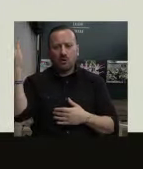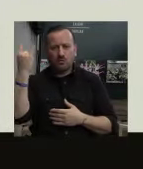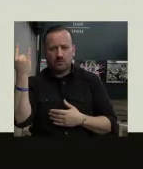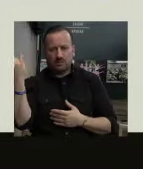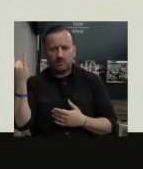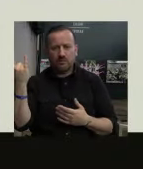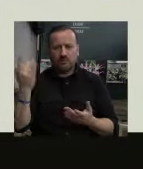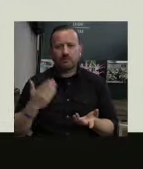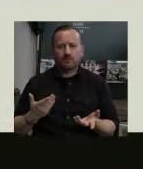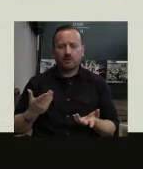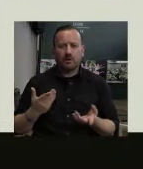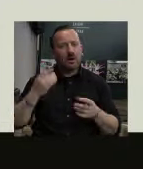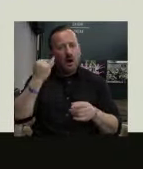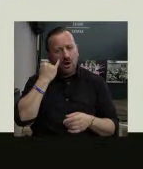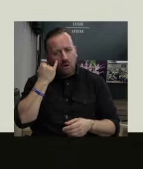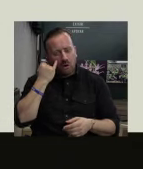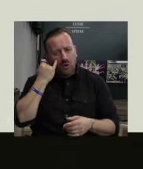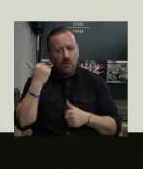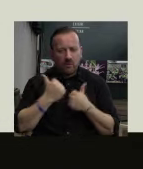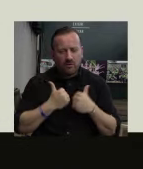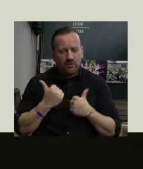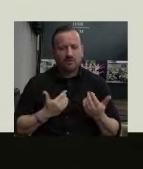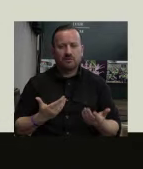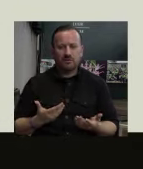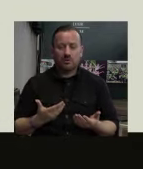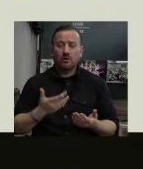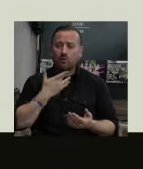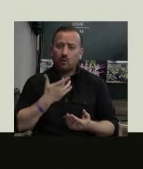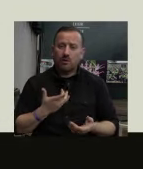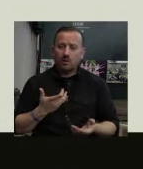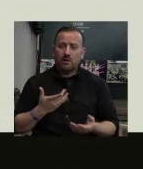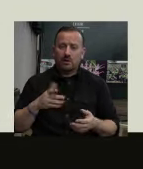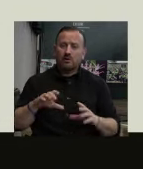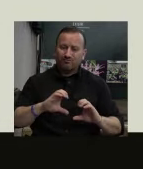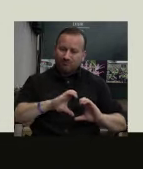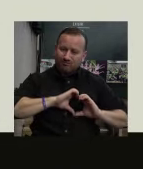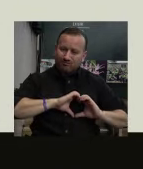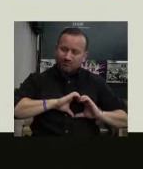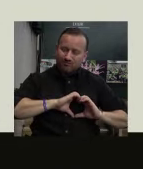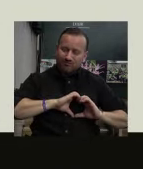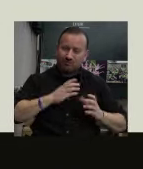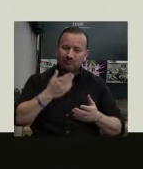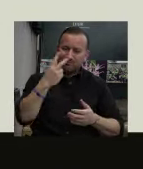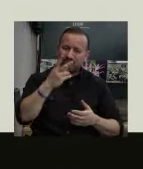Universidad del instituto profesional porque en el corazón está como esa ese llamado a